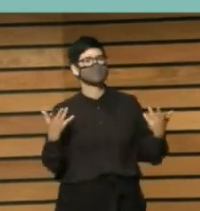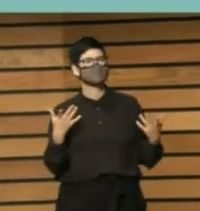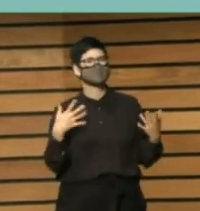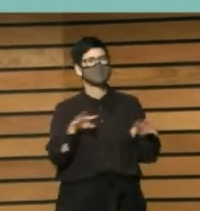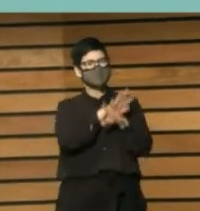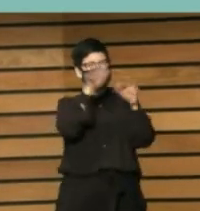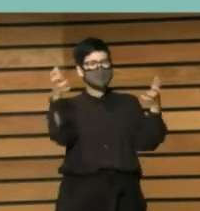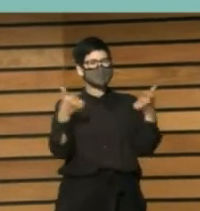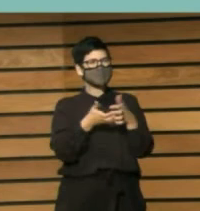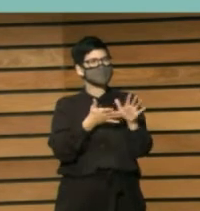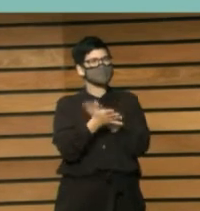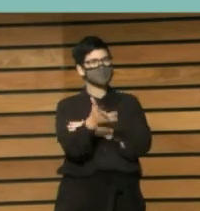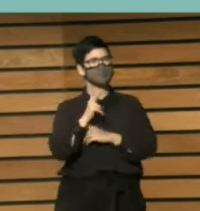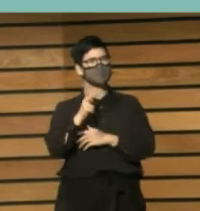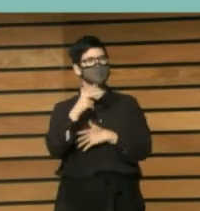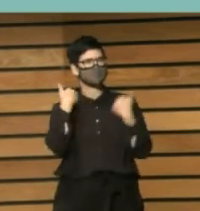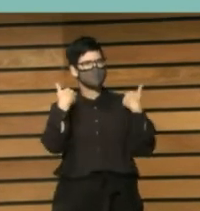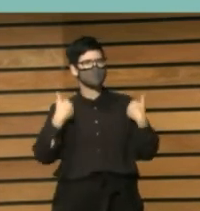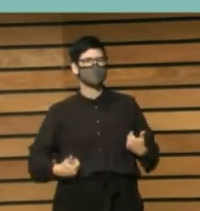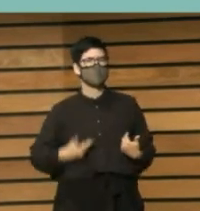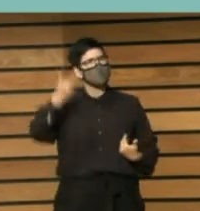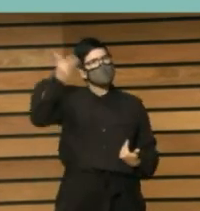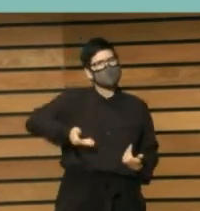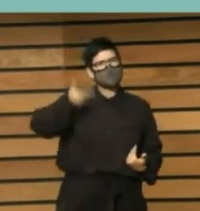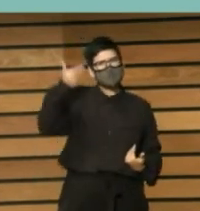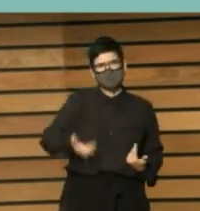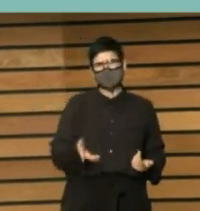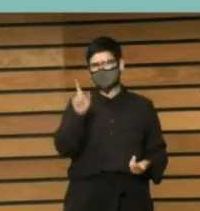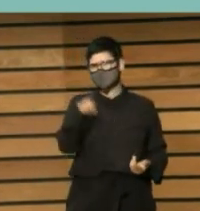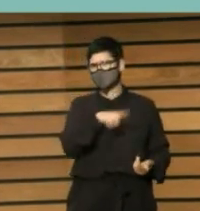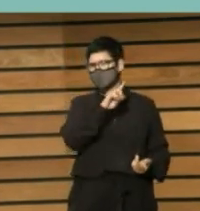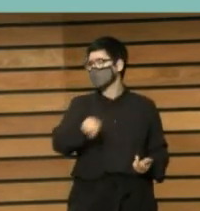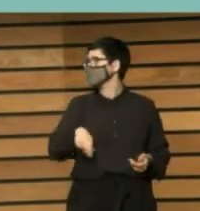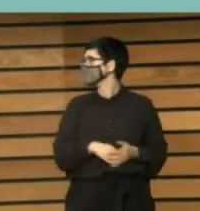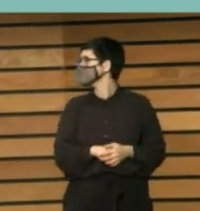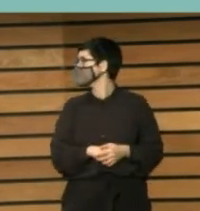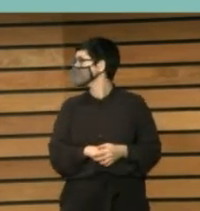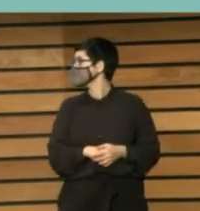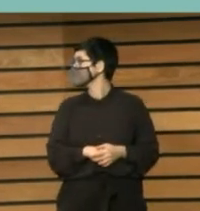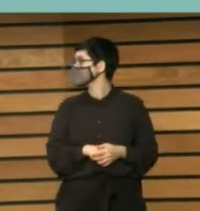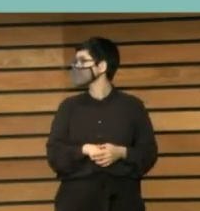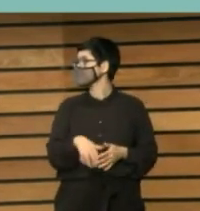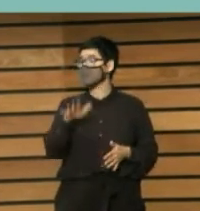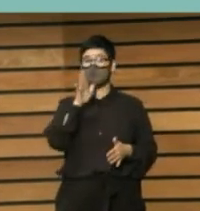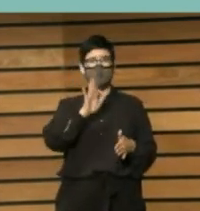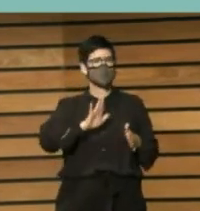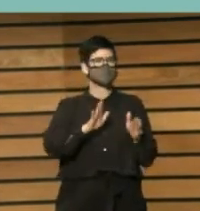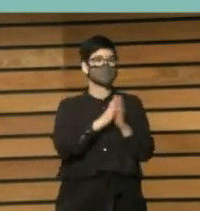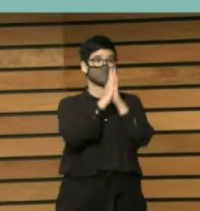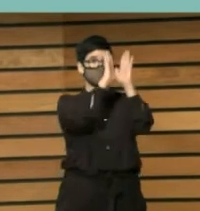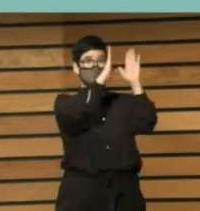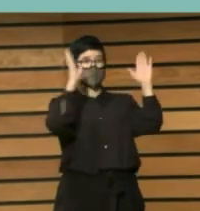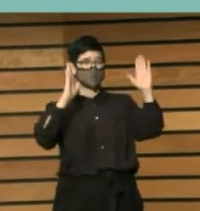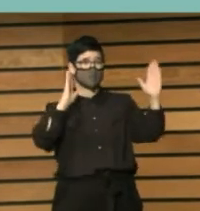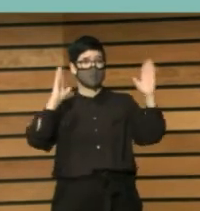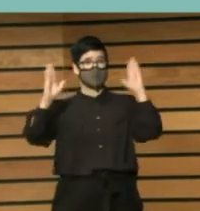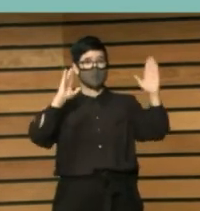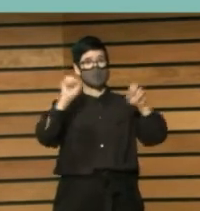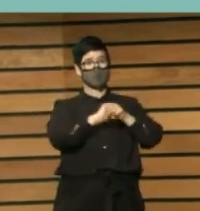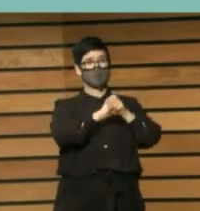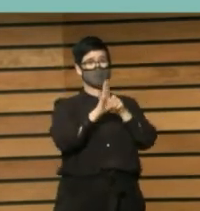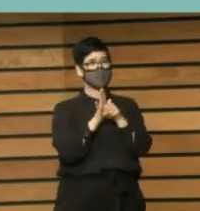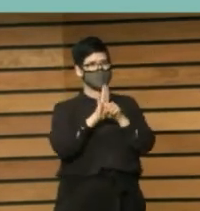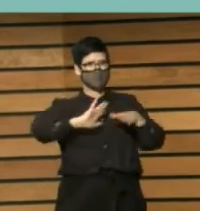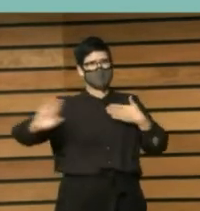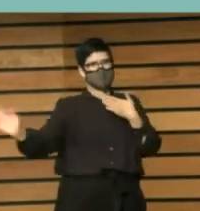un derecho fundamental? Ahora, cuando nos han cerrado las bibliotecas por pandemia, ¿cómo hemos llegado a nuestros